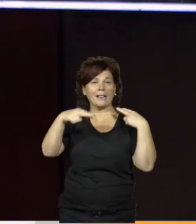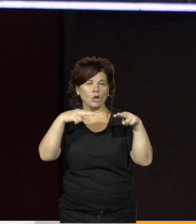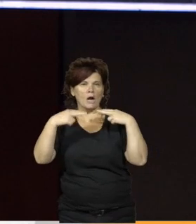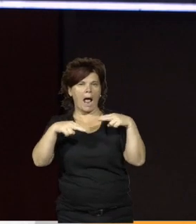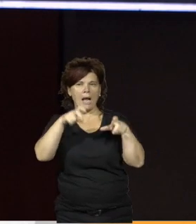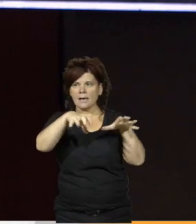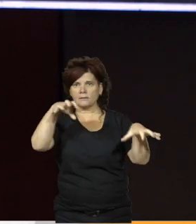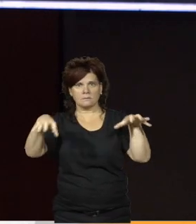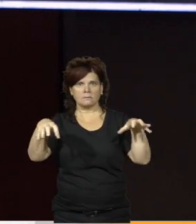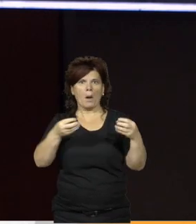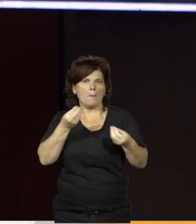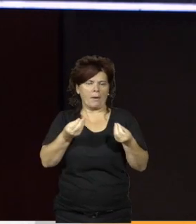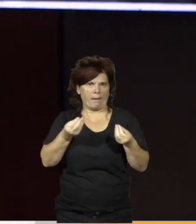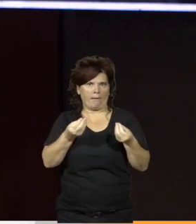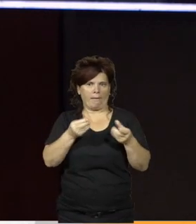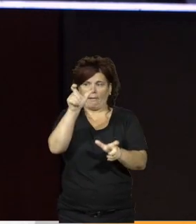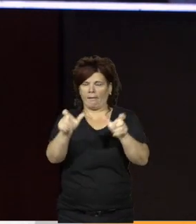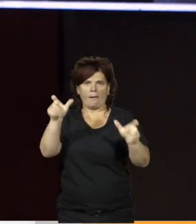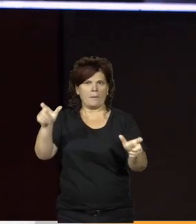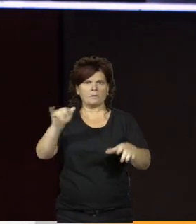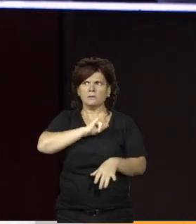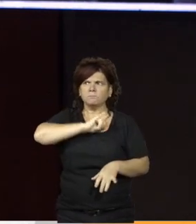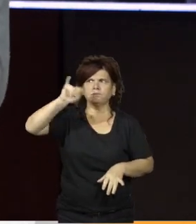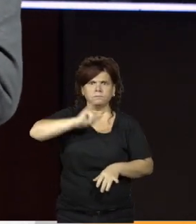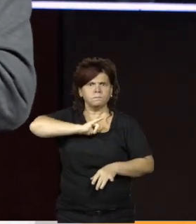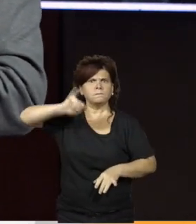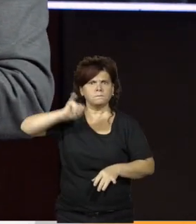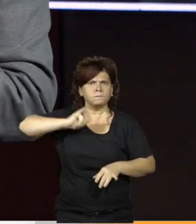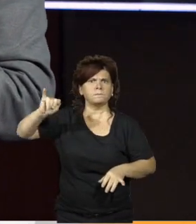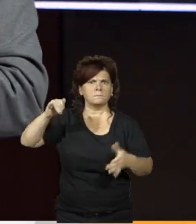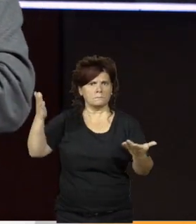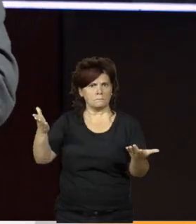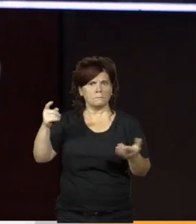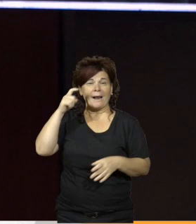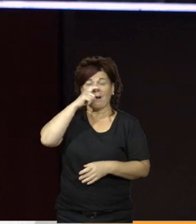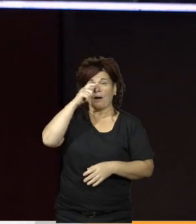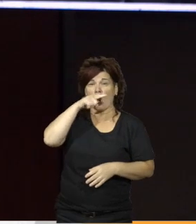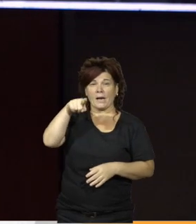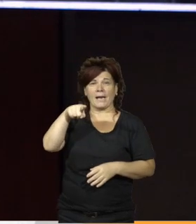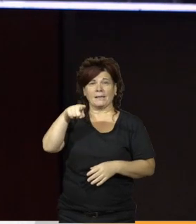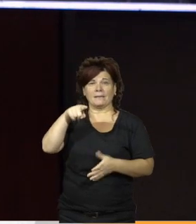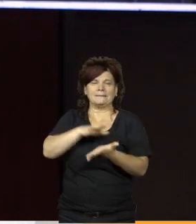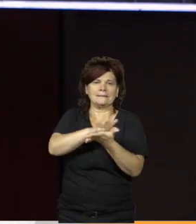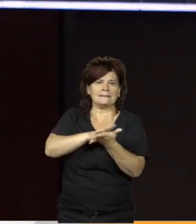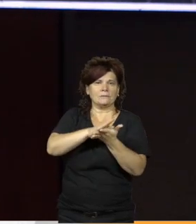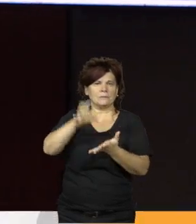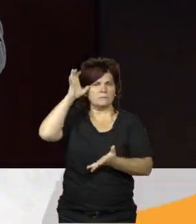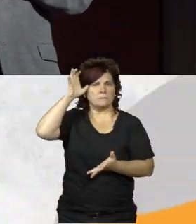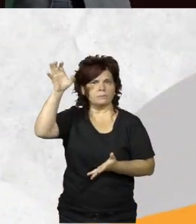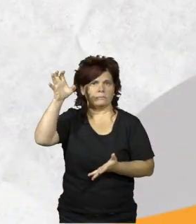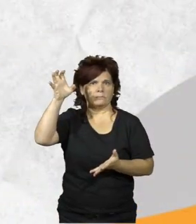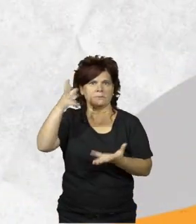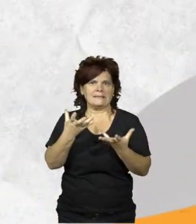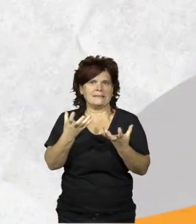denuncia, está involucrada y esto es producto un poco de una desgracia que tuvimos los correntinos, que es la gran seca y los grandes fuegos.